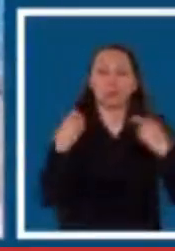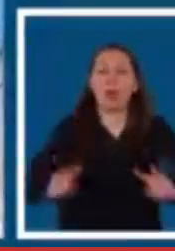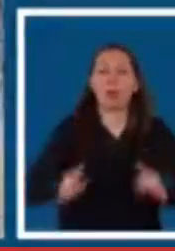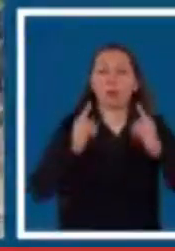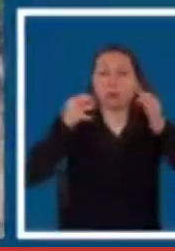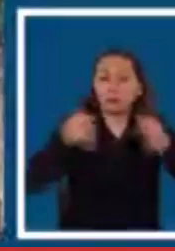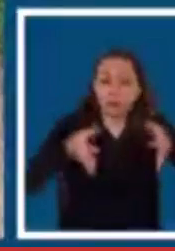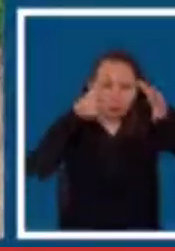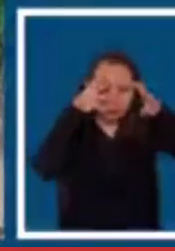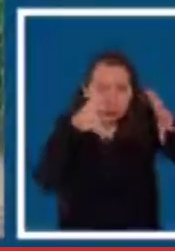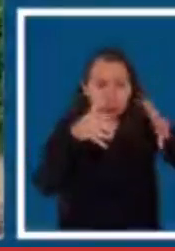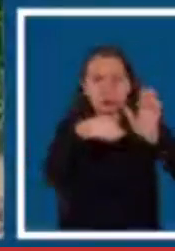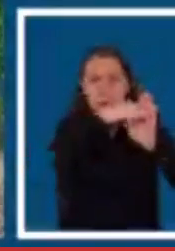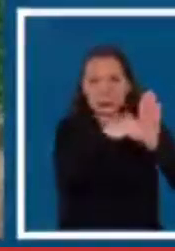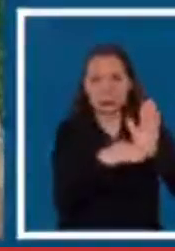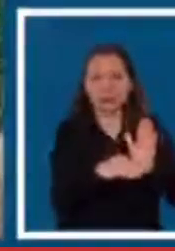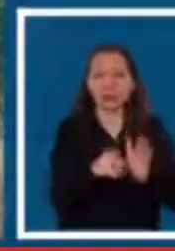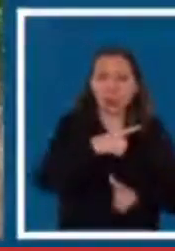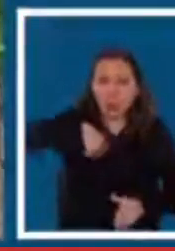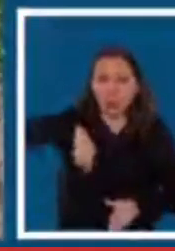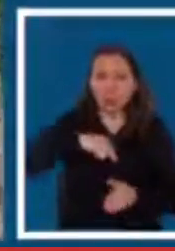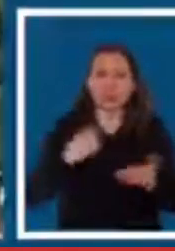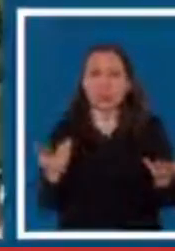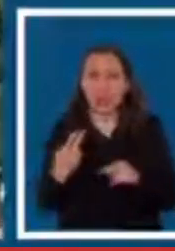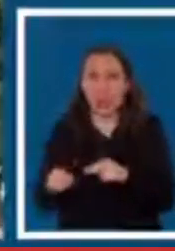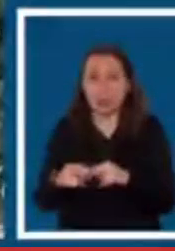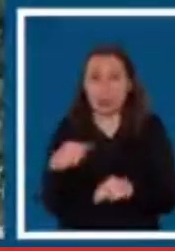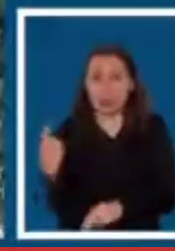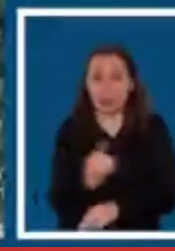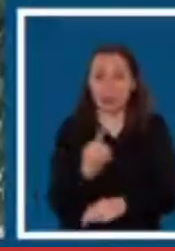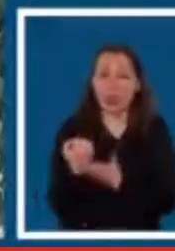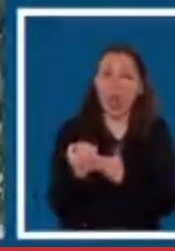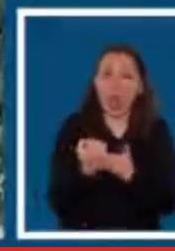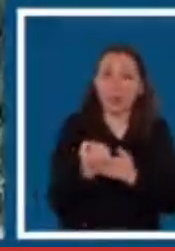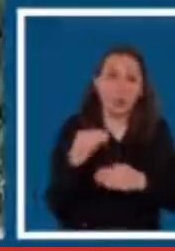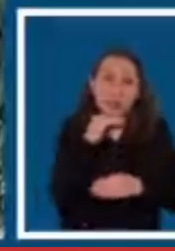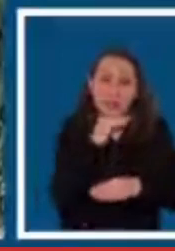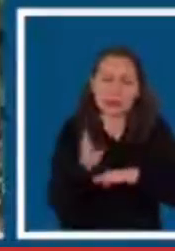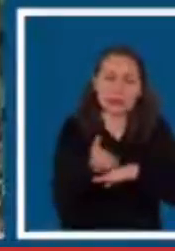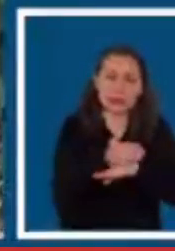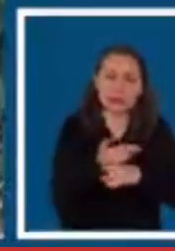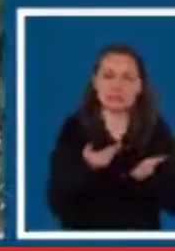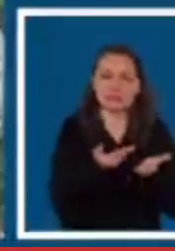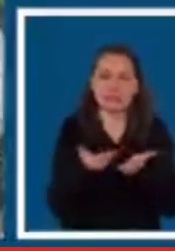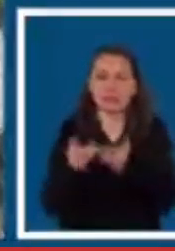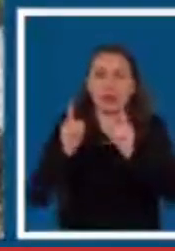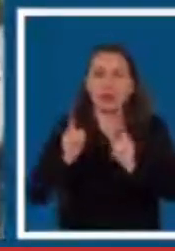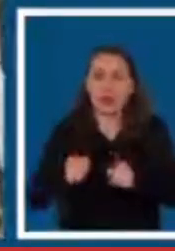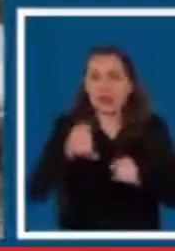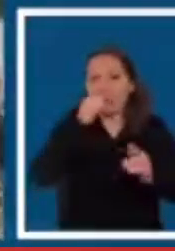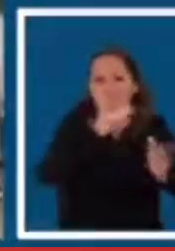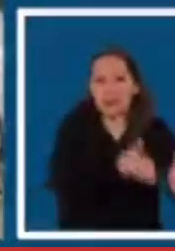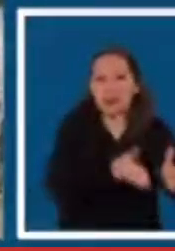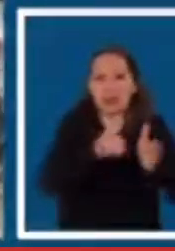trabajar precisamente sobre esas medidas lo que nos corresponde a nosotras y a nosotros son las ayudas tempranas que por supuesto tienen que tener una